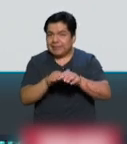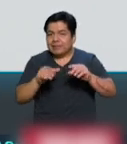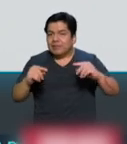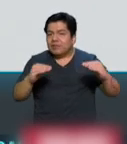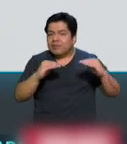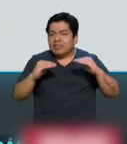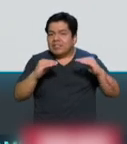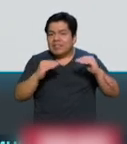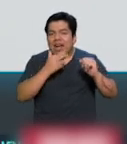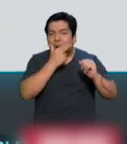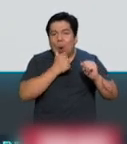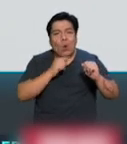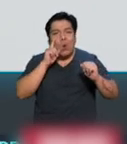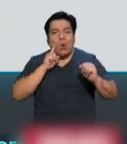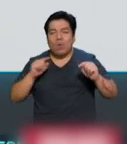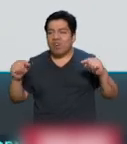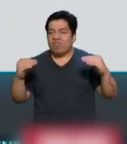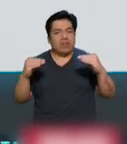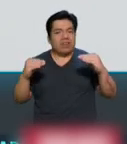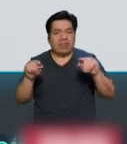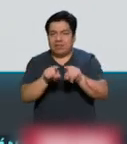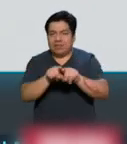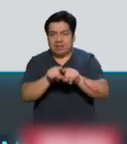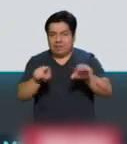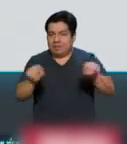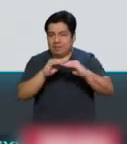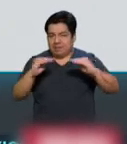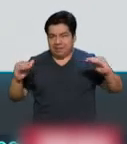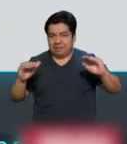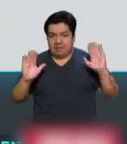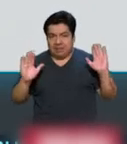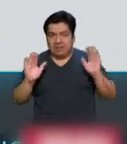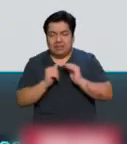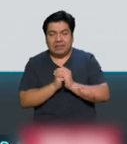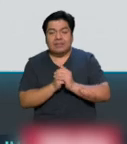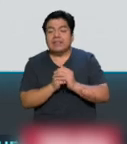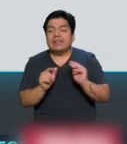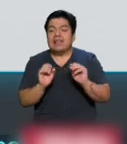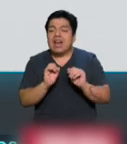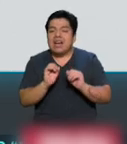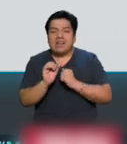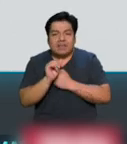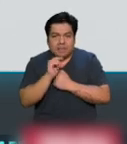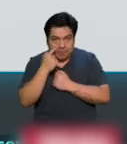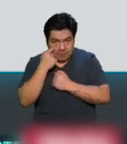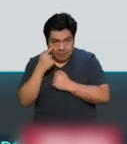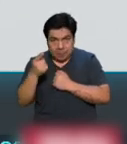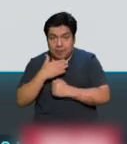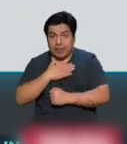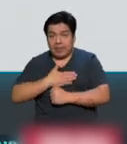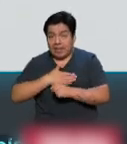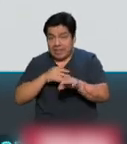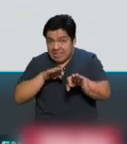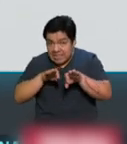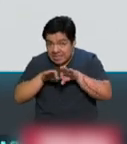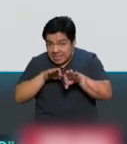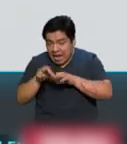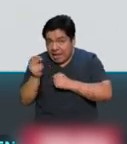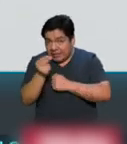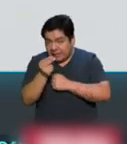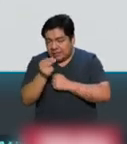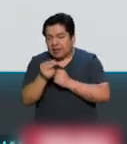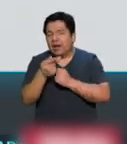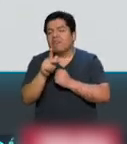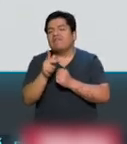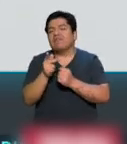igualdad sustantiva entre hombres y mujeres. Tampoco puede haber justicia laboral